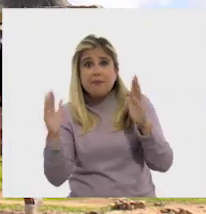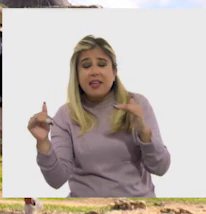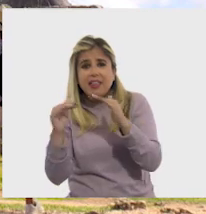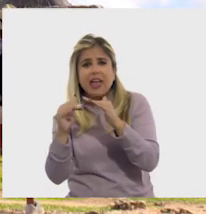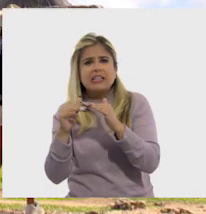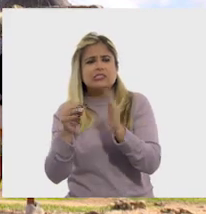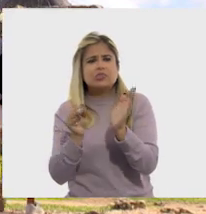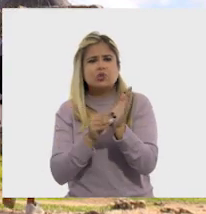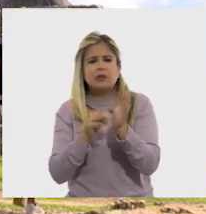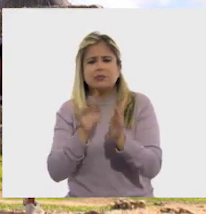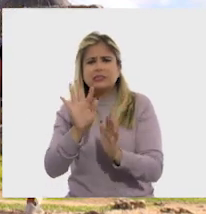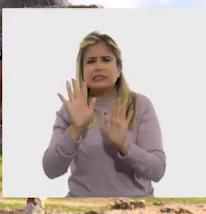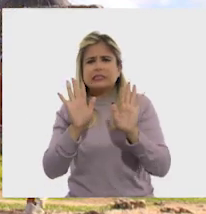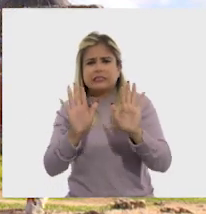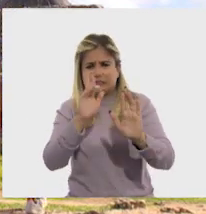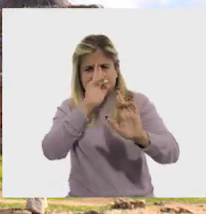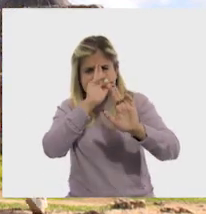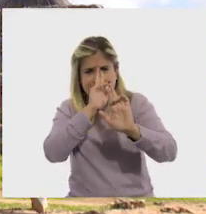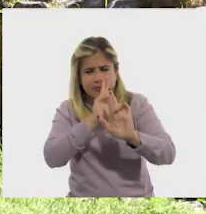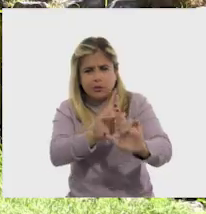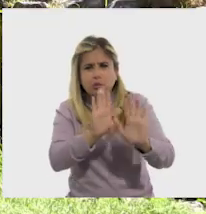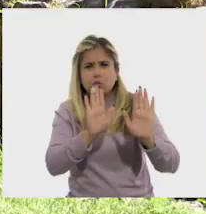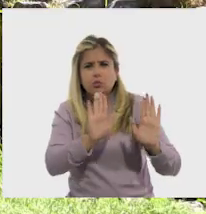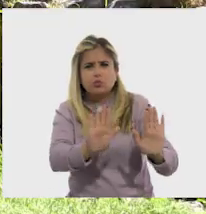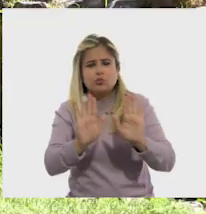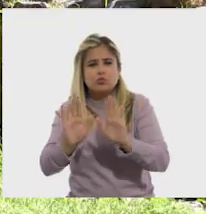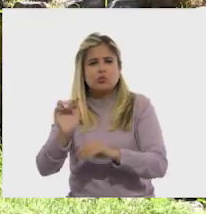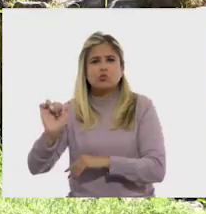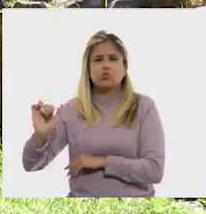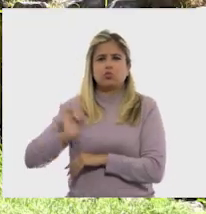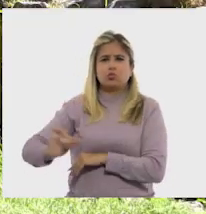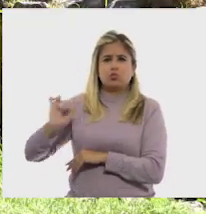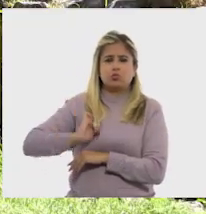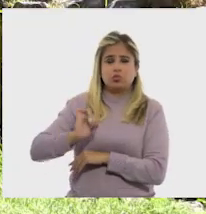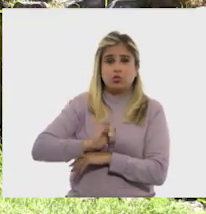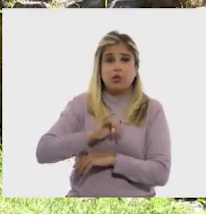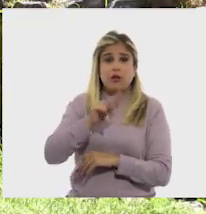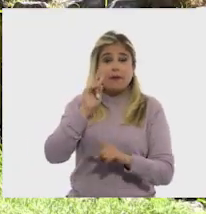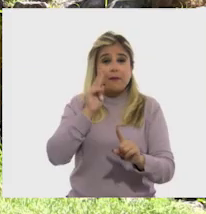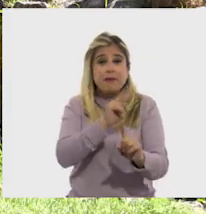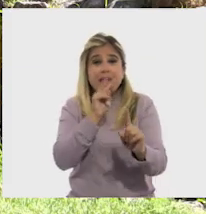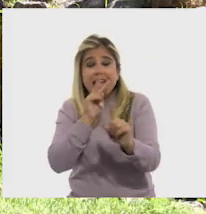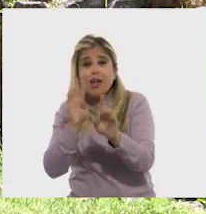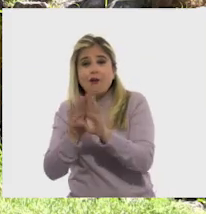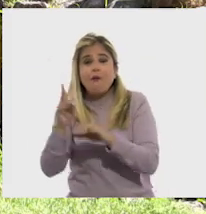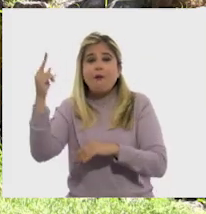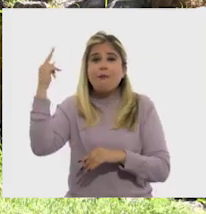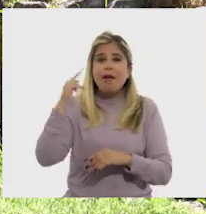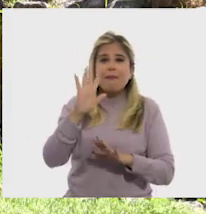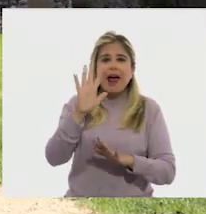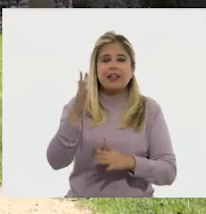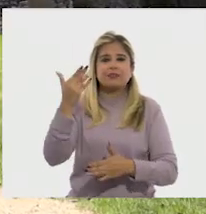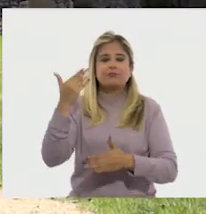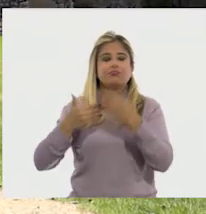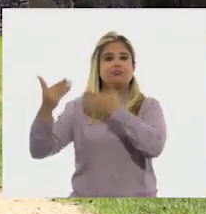los edificios antiguos. El sitio es muy grande y se recorre por completo con el ánimo de viajar al pasado.